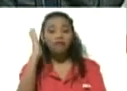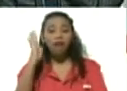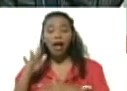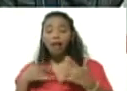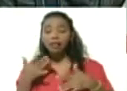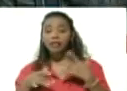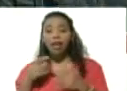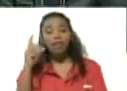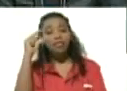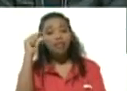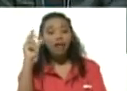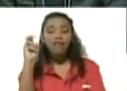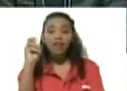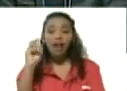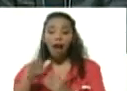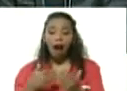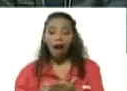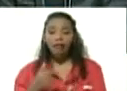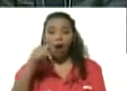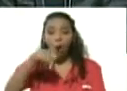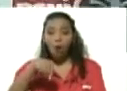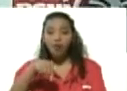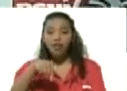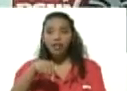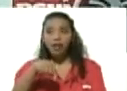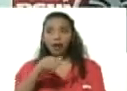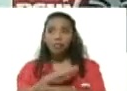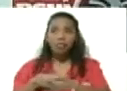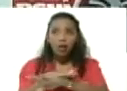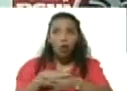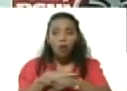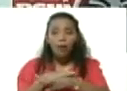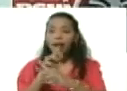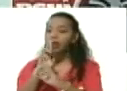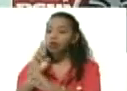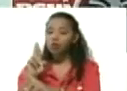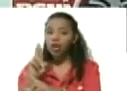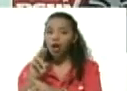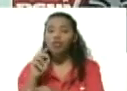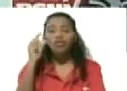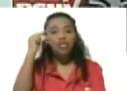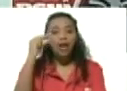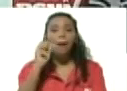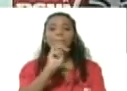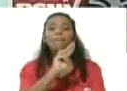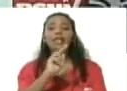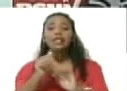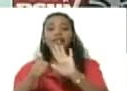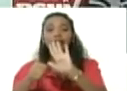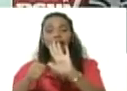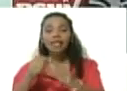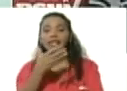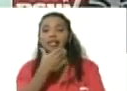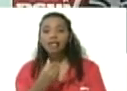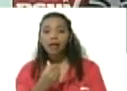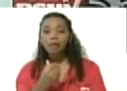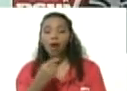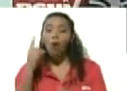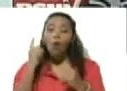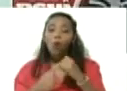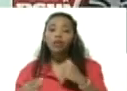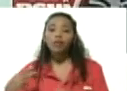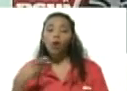al día de hoy, perdón, ese fue el resultado del 26, eran los números del 26 de diciembre, que fue el último